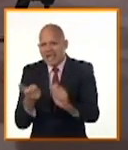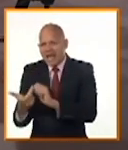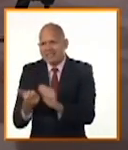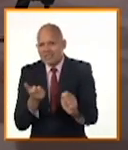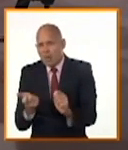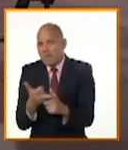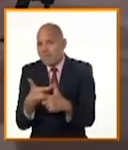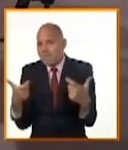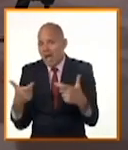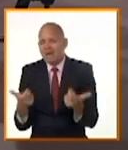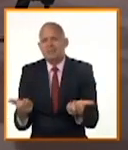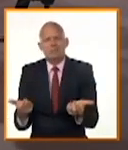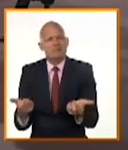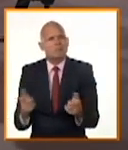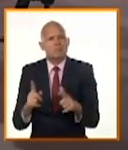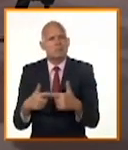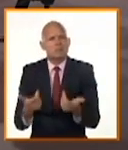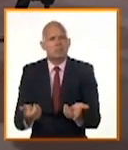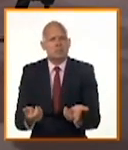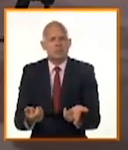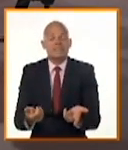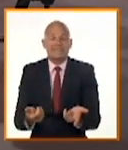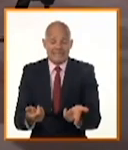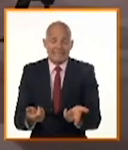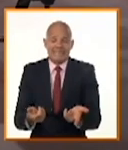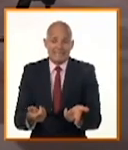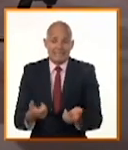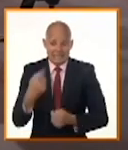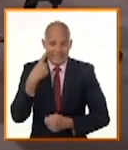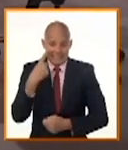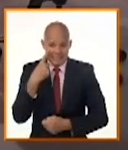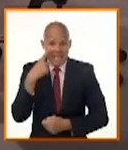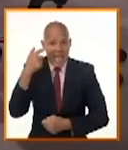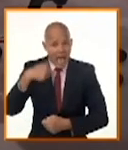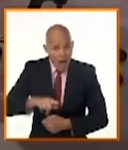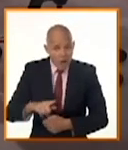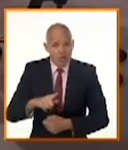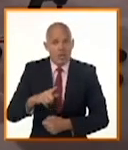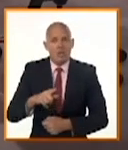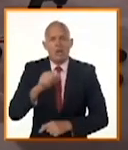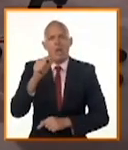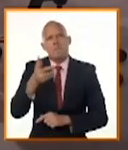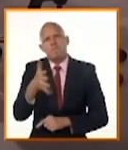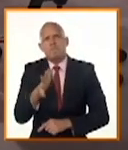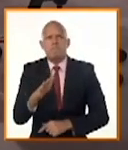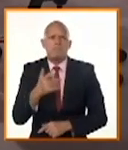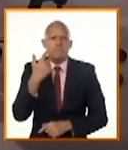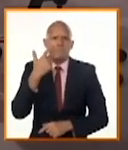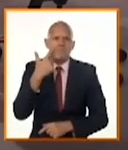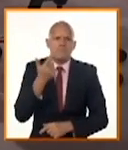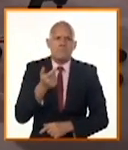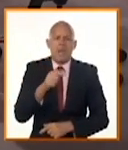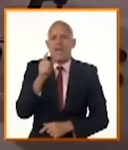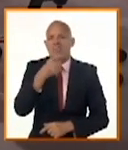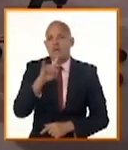si extraen más extraen más pero sobre todo hay más operación en la red de tomate nueve mil personas más